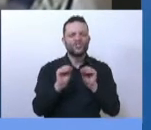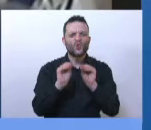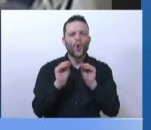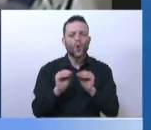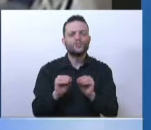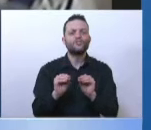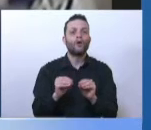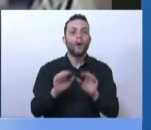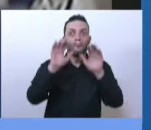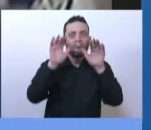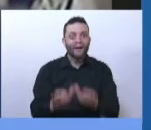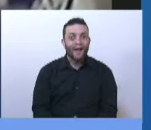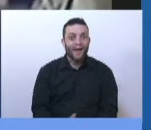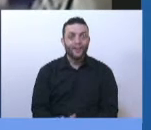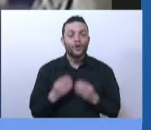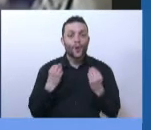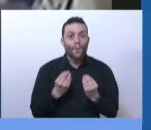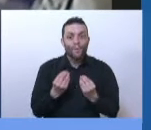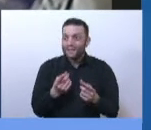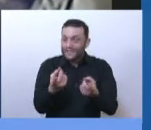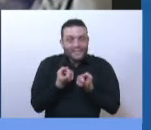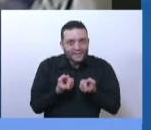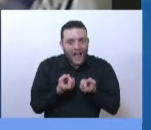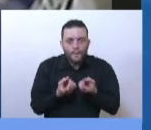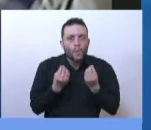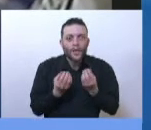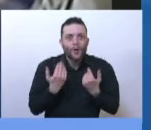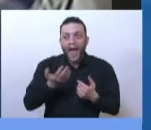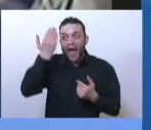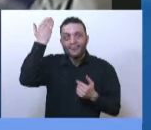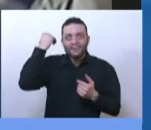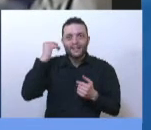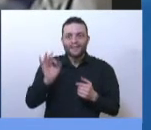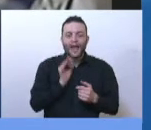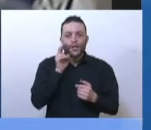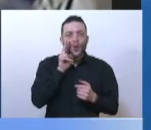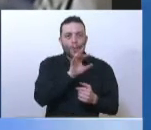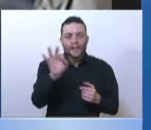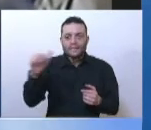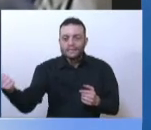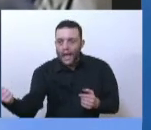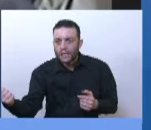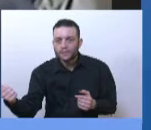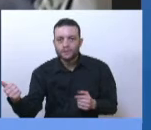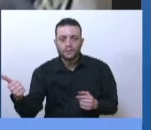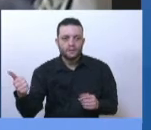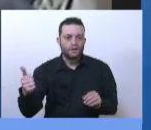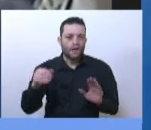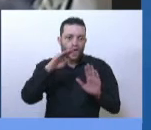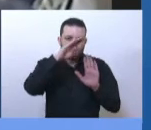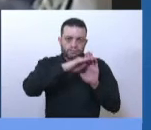porque en el 2006 el marco regulatorio en su momento era una novedad. En la